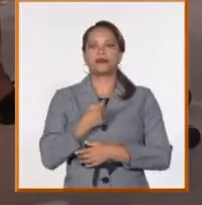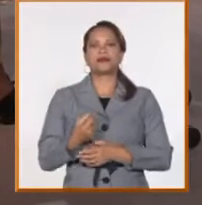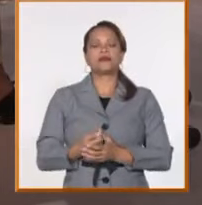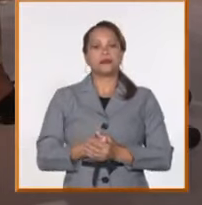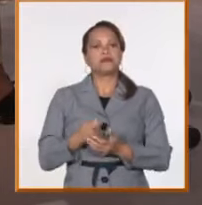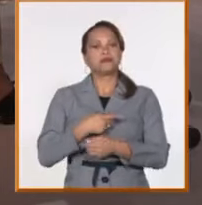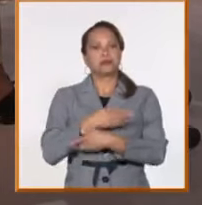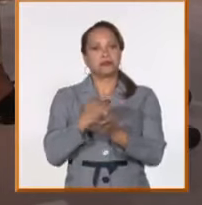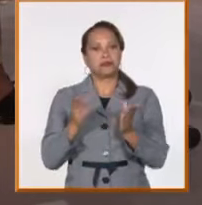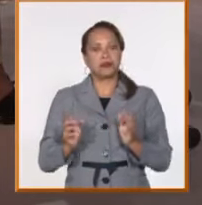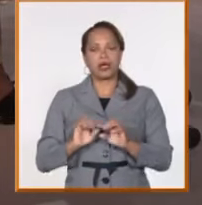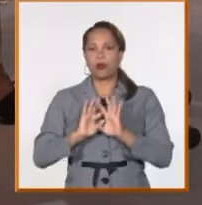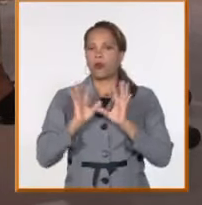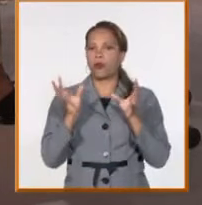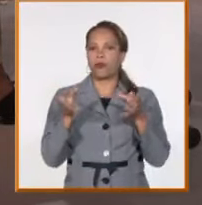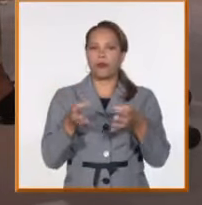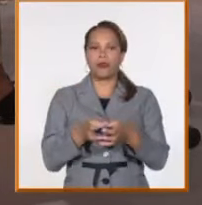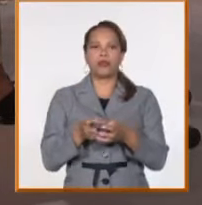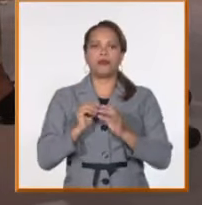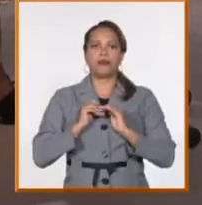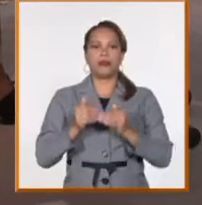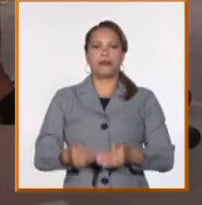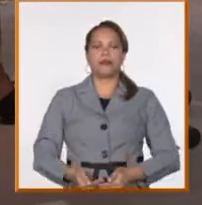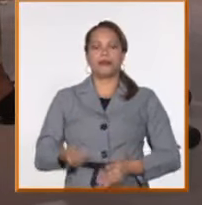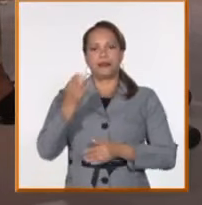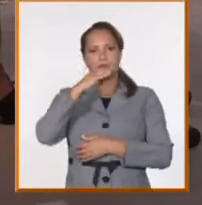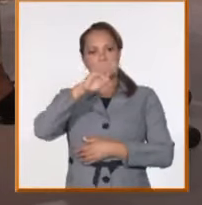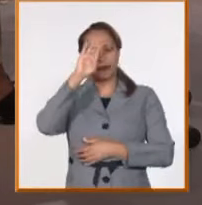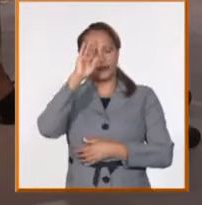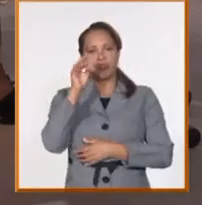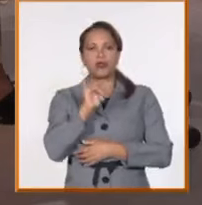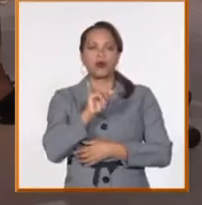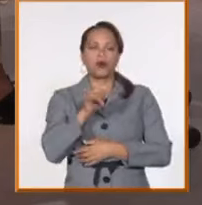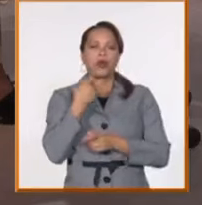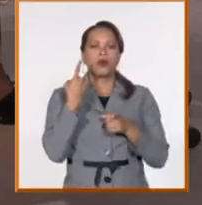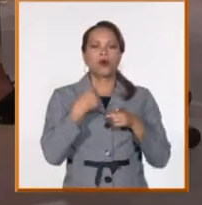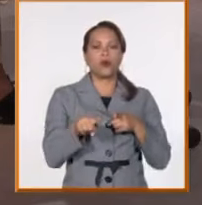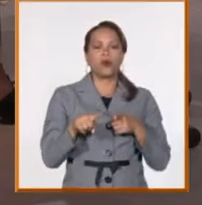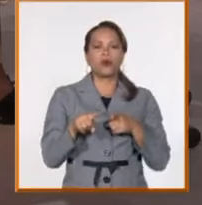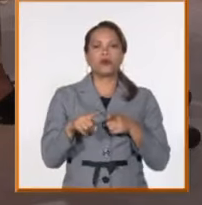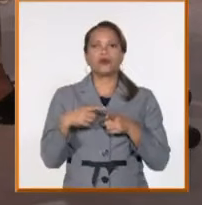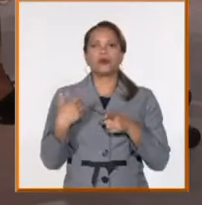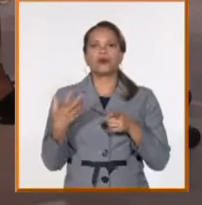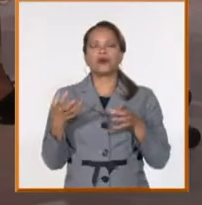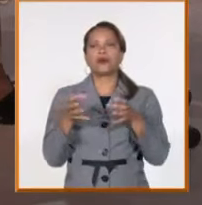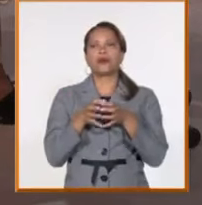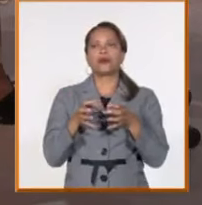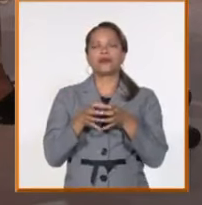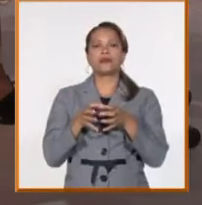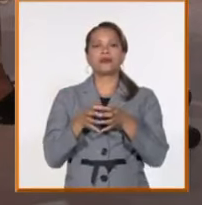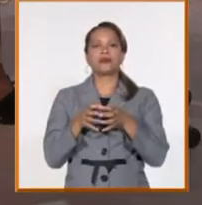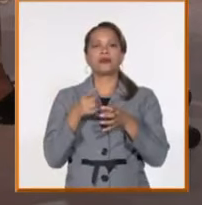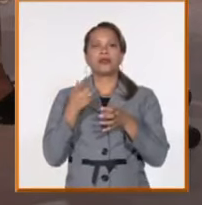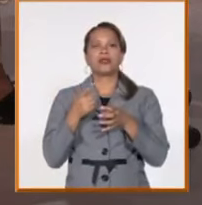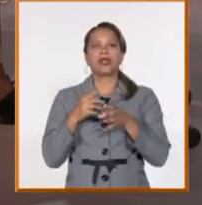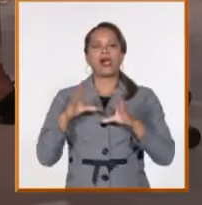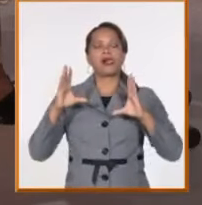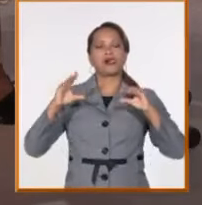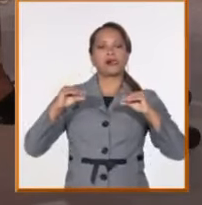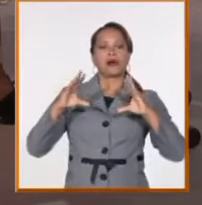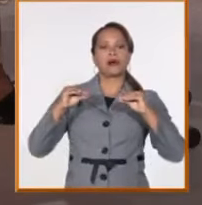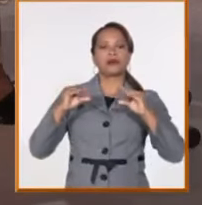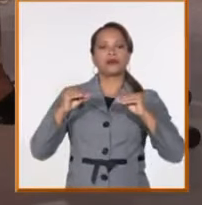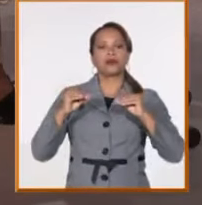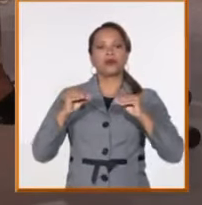entregar completo para todas las embarazadas del país y tenemos un nivel asegurado de eh colchones de